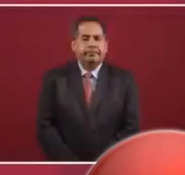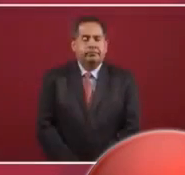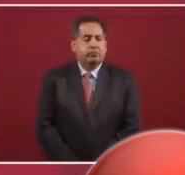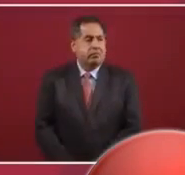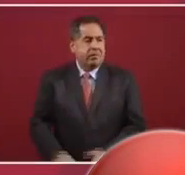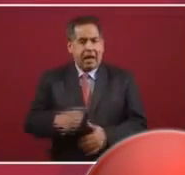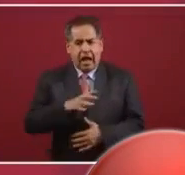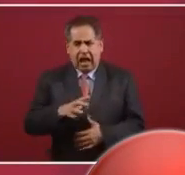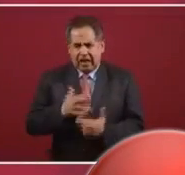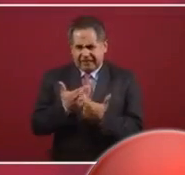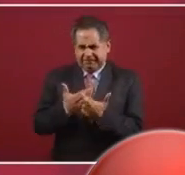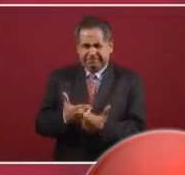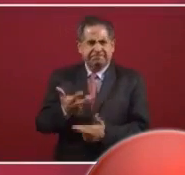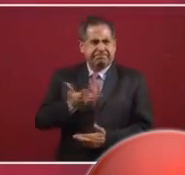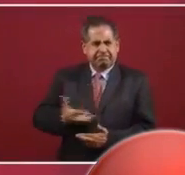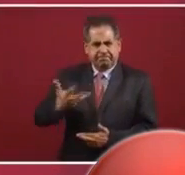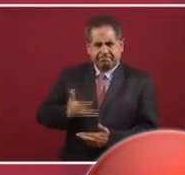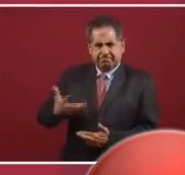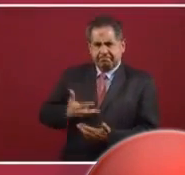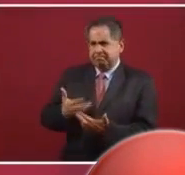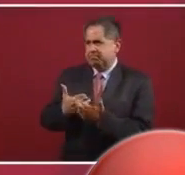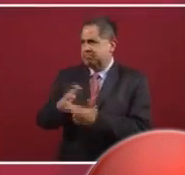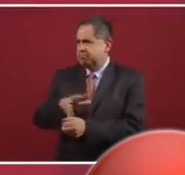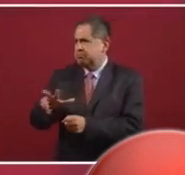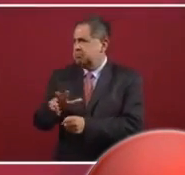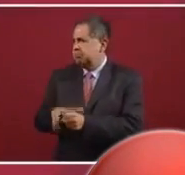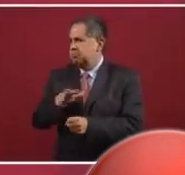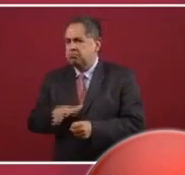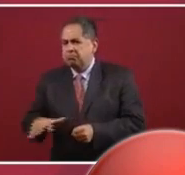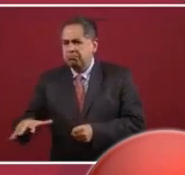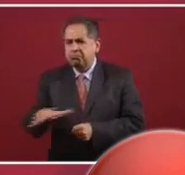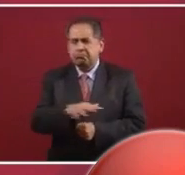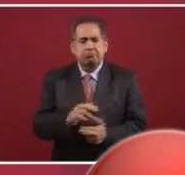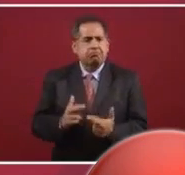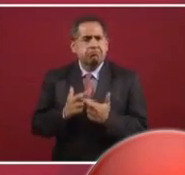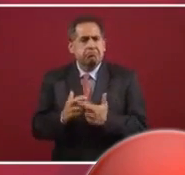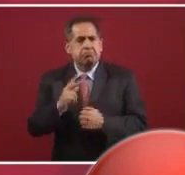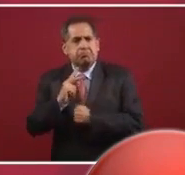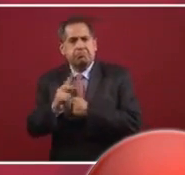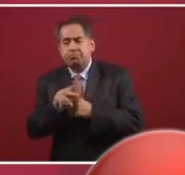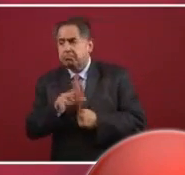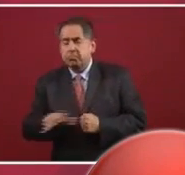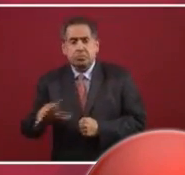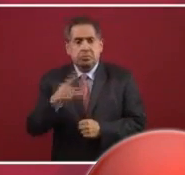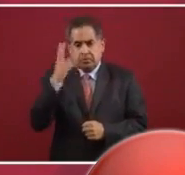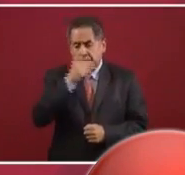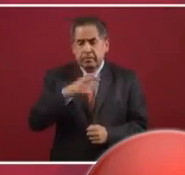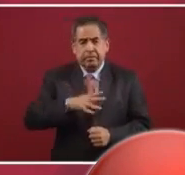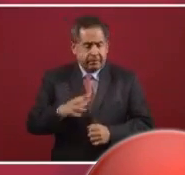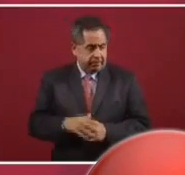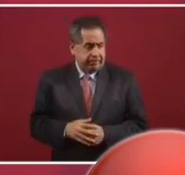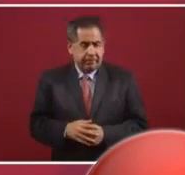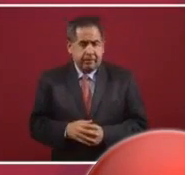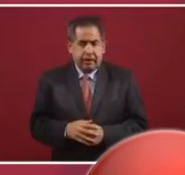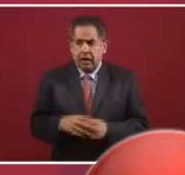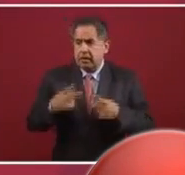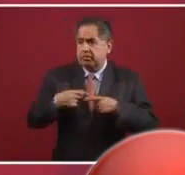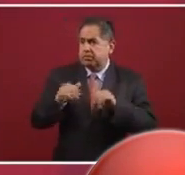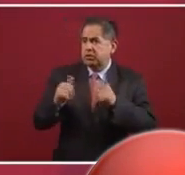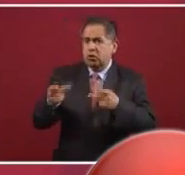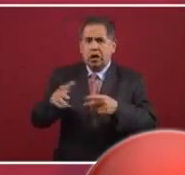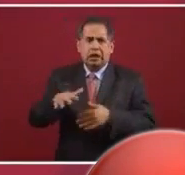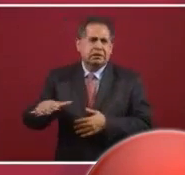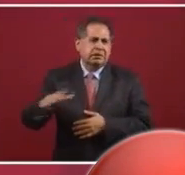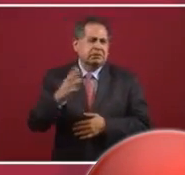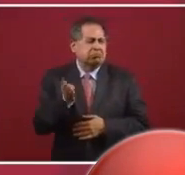muchos recursos naturales, muchas riquezas en el país, un pueblo extraordinario, un